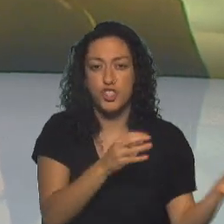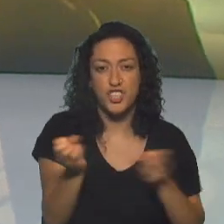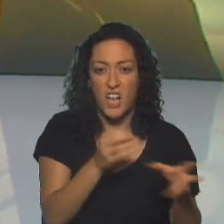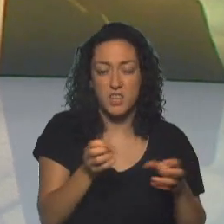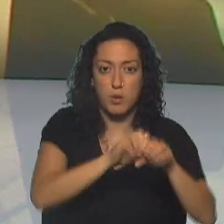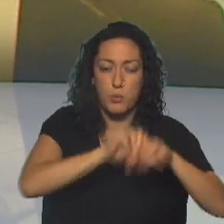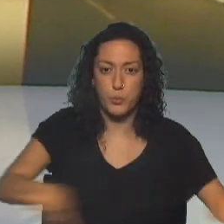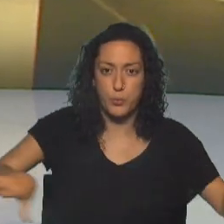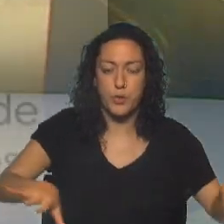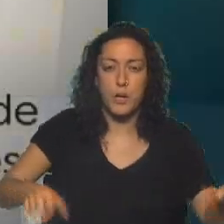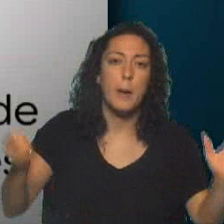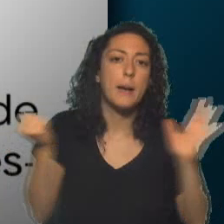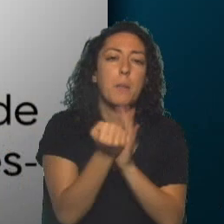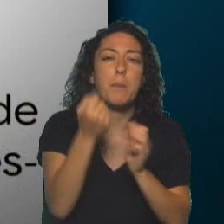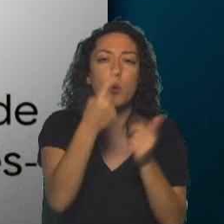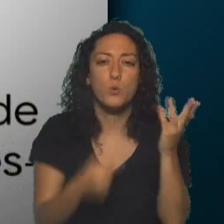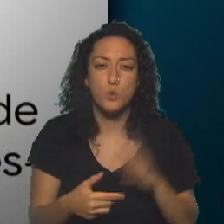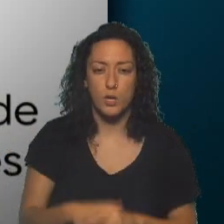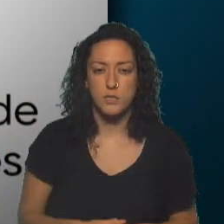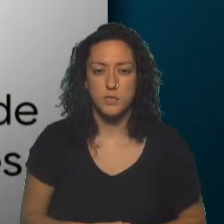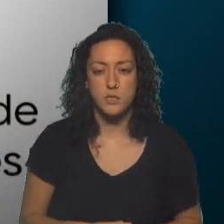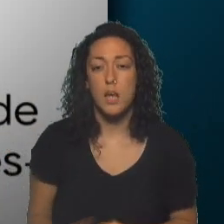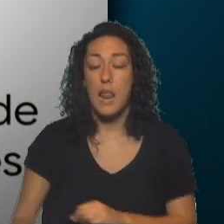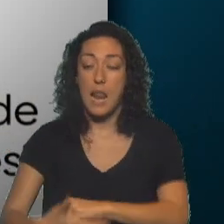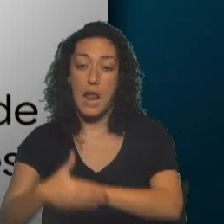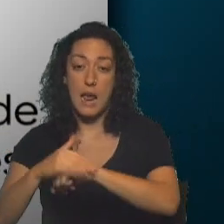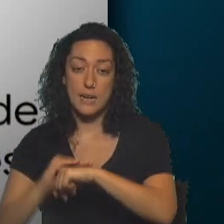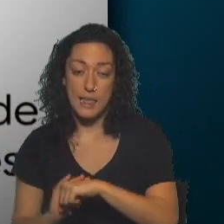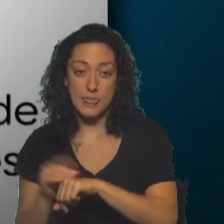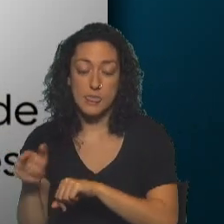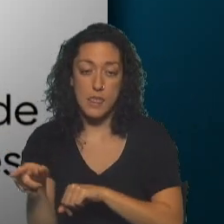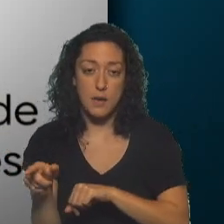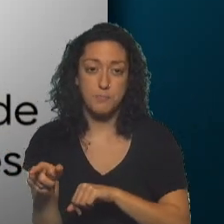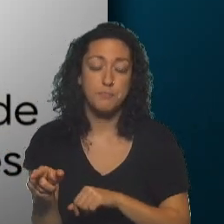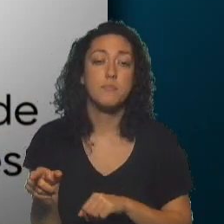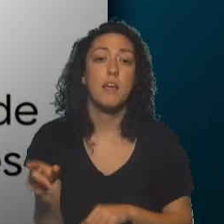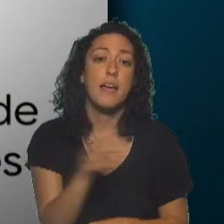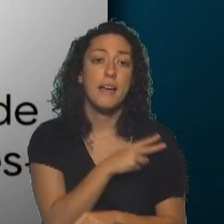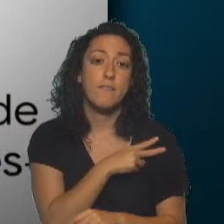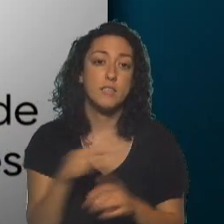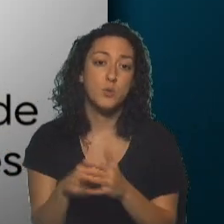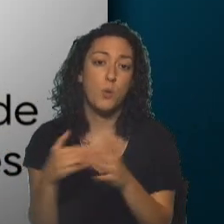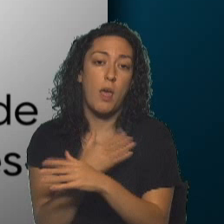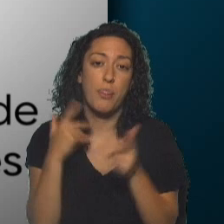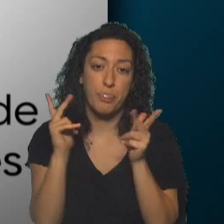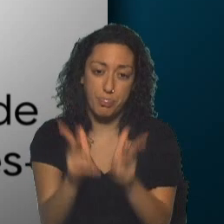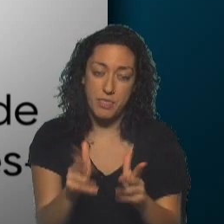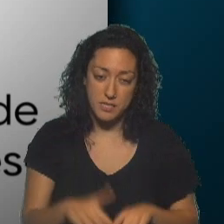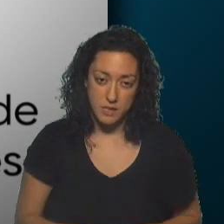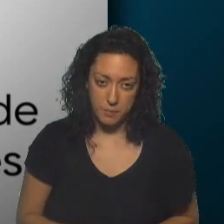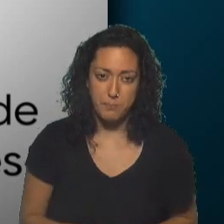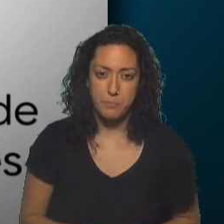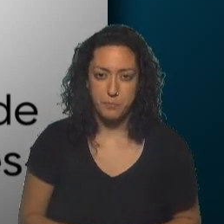las primeras repercusiones. A ver, Horacio Rodríguez Larreta, el jefe de la ciudad, dijo, entre otras